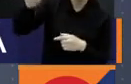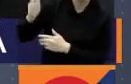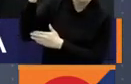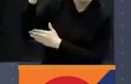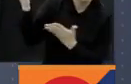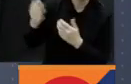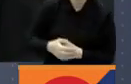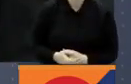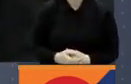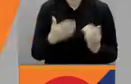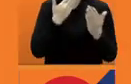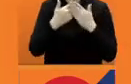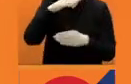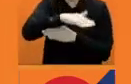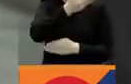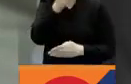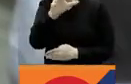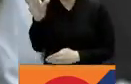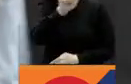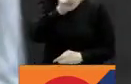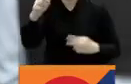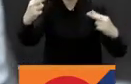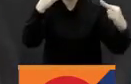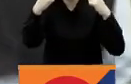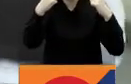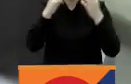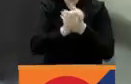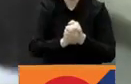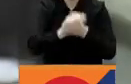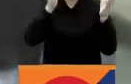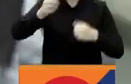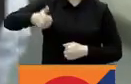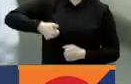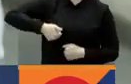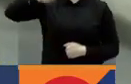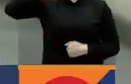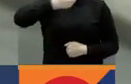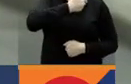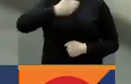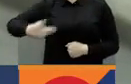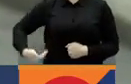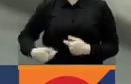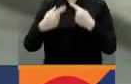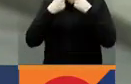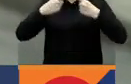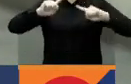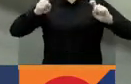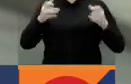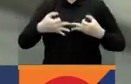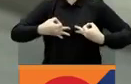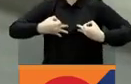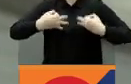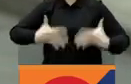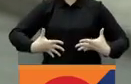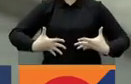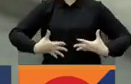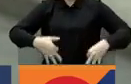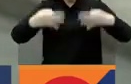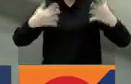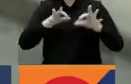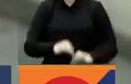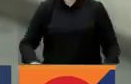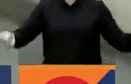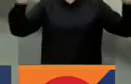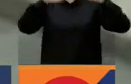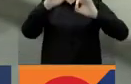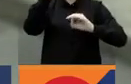Hola, muy buenas tardes para usted y para todos los televidentes. Pues el jefe del Estado hizo ahínco sobre el tema de la seguridad en esta apertura de la